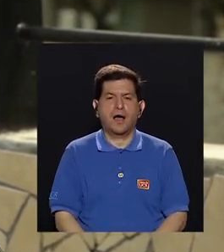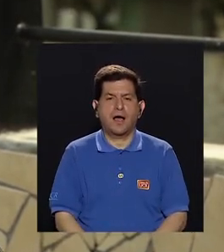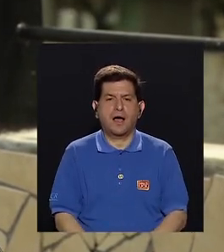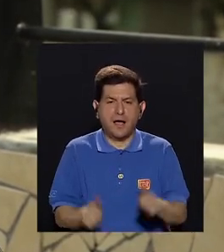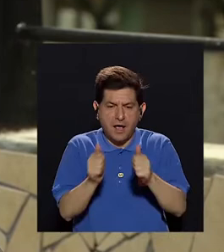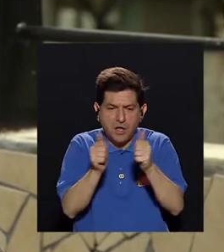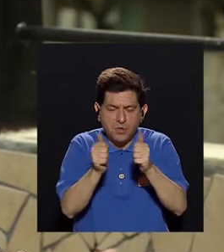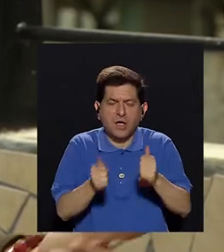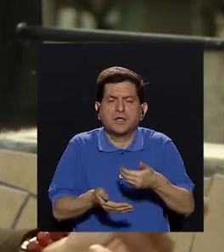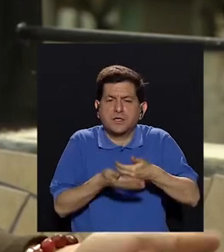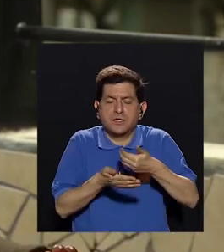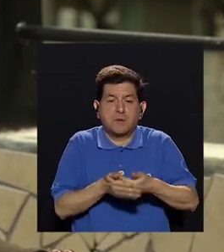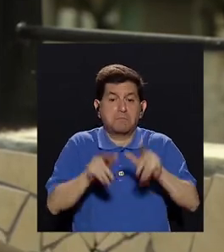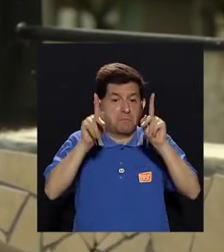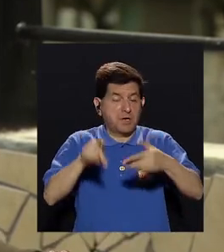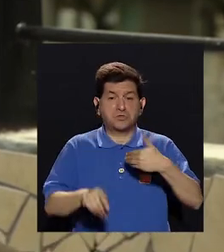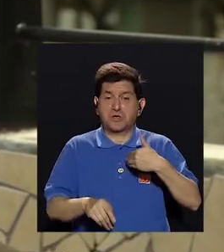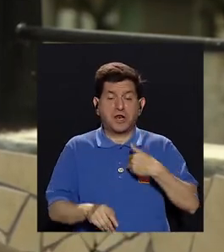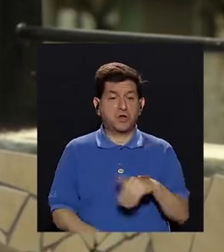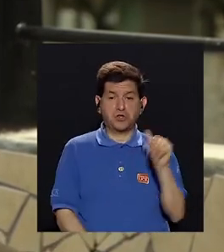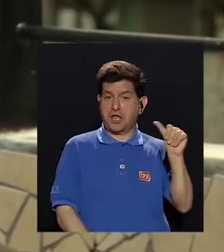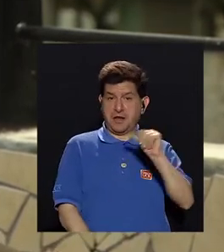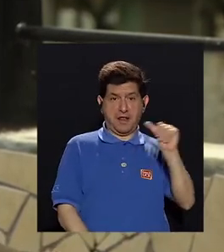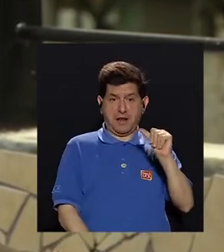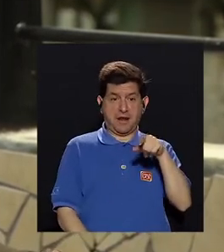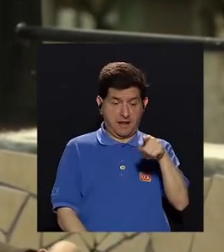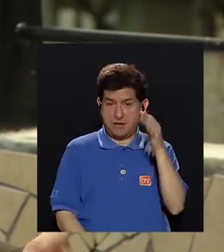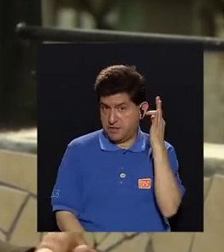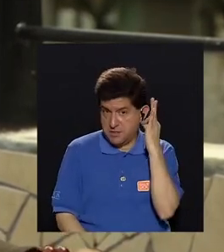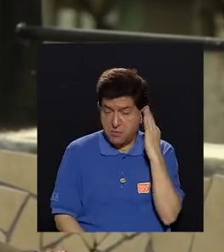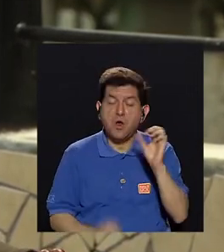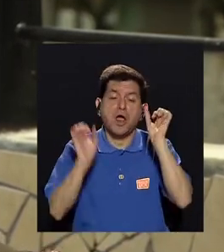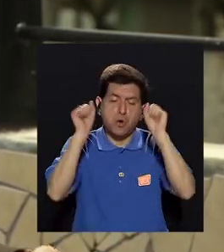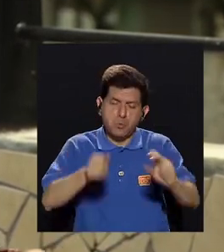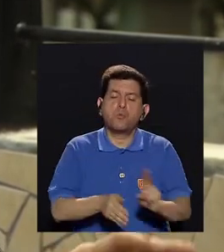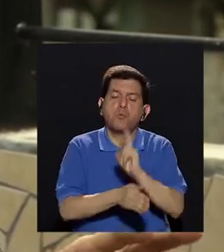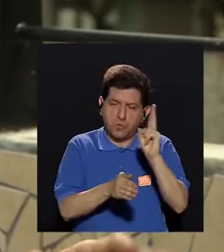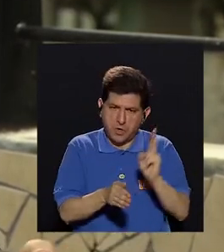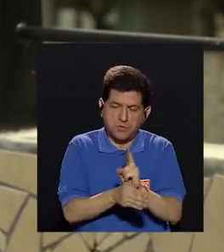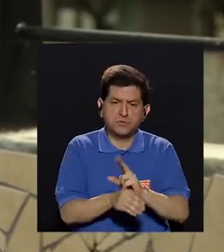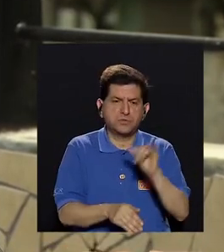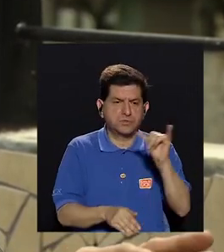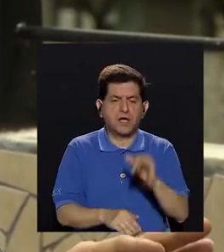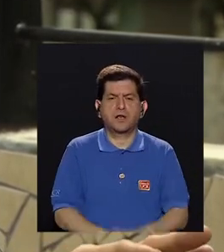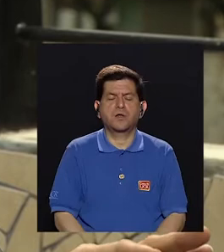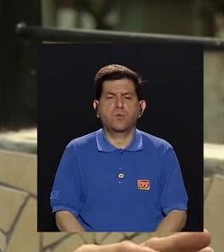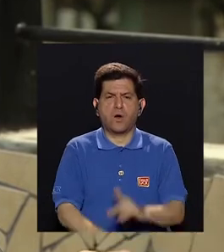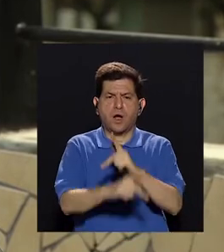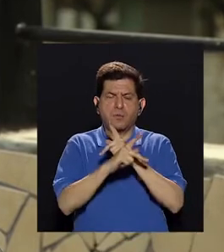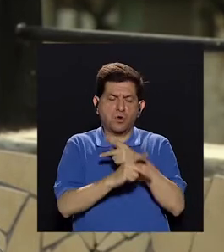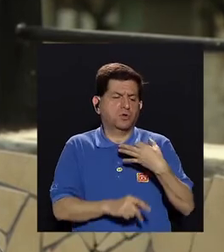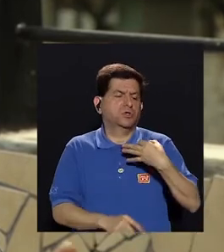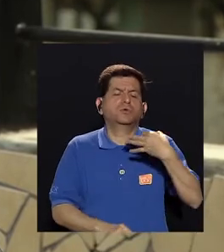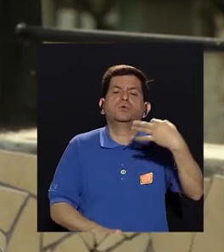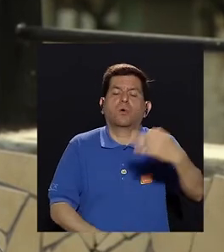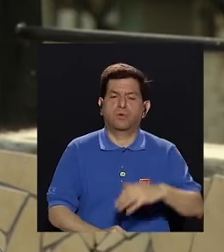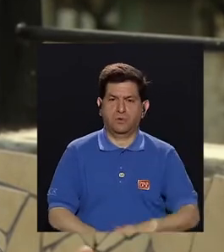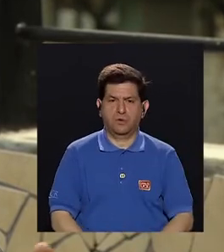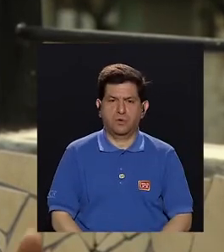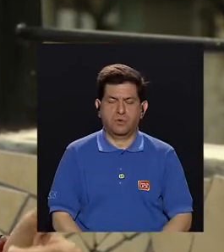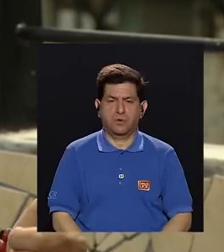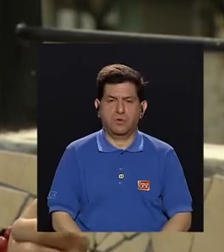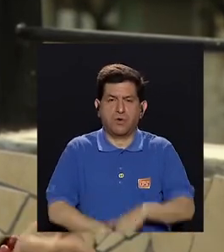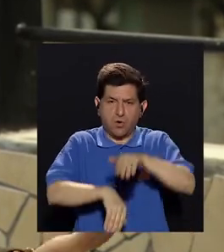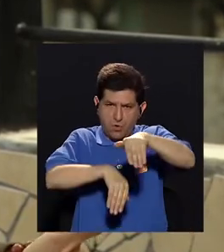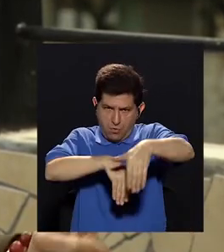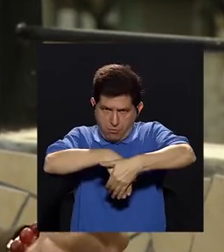sí se pueden utilizar, lo mismo que los protectores diarios, las toallas sanitarias que hemos usado siempre y los tampones, todo